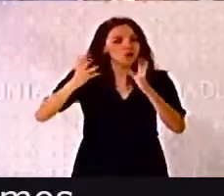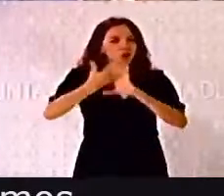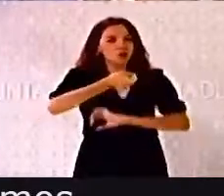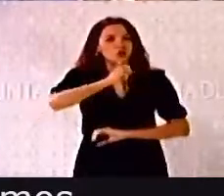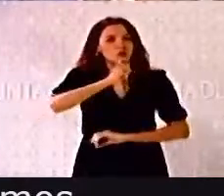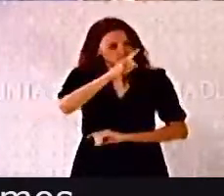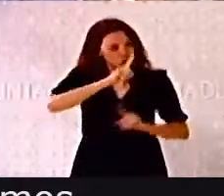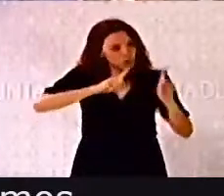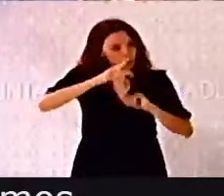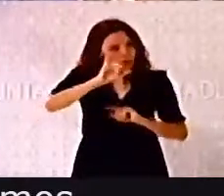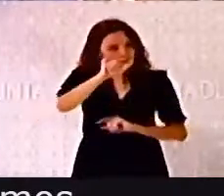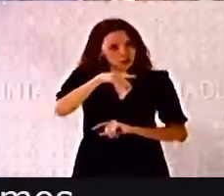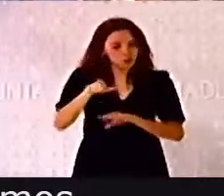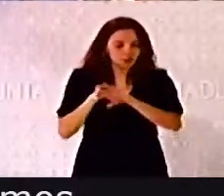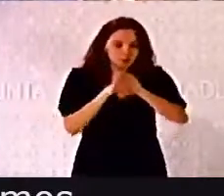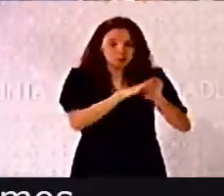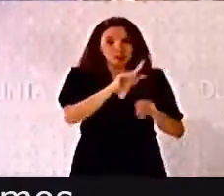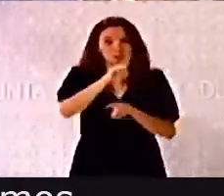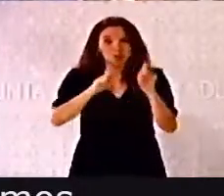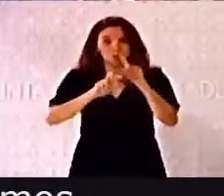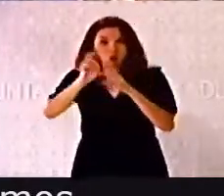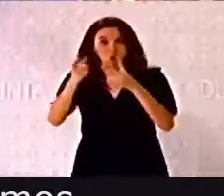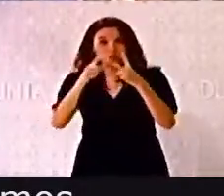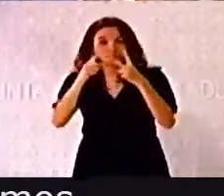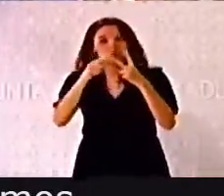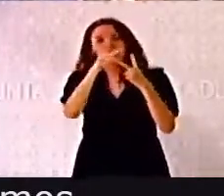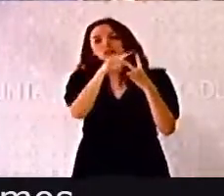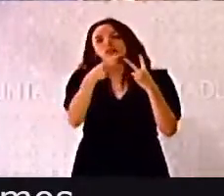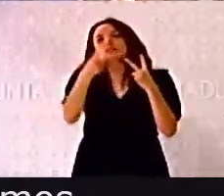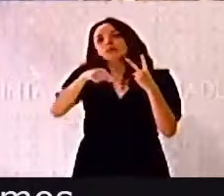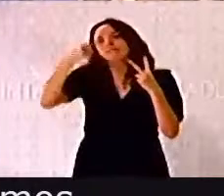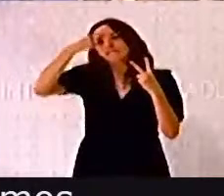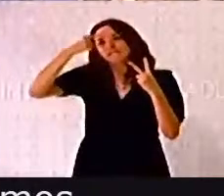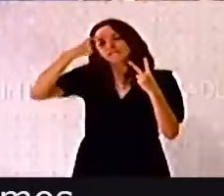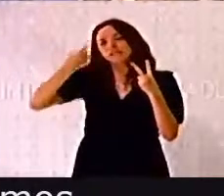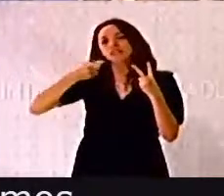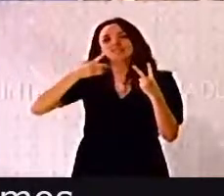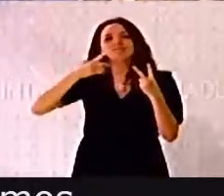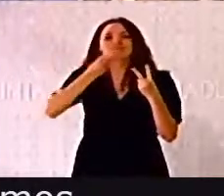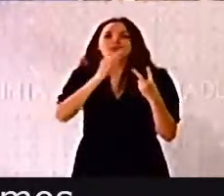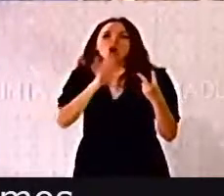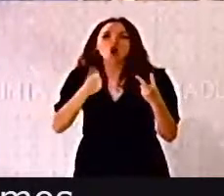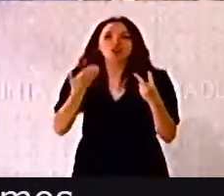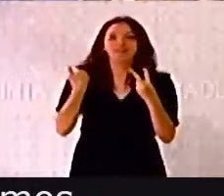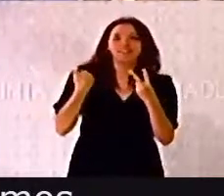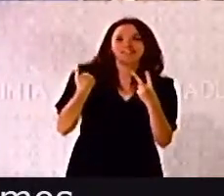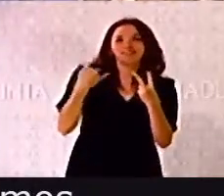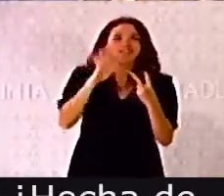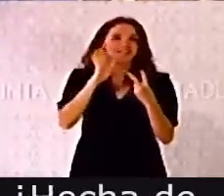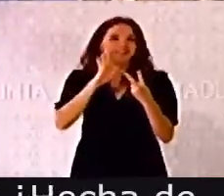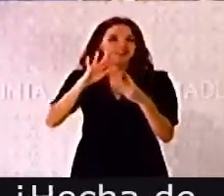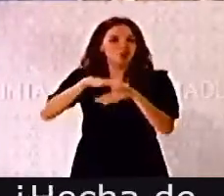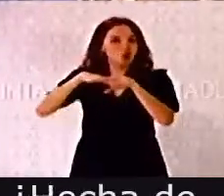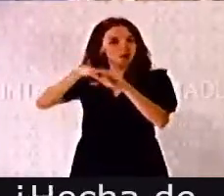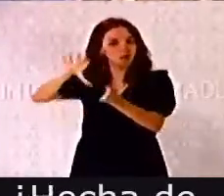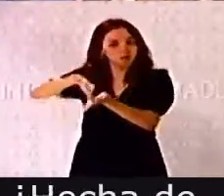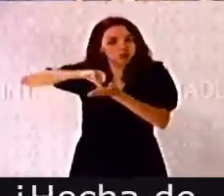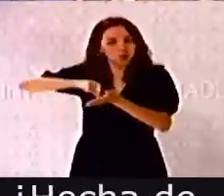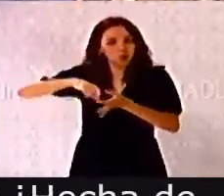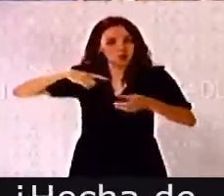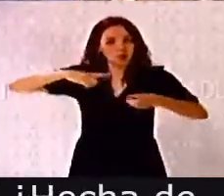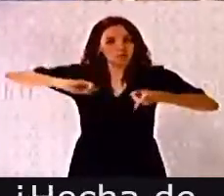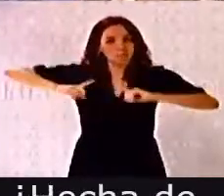Y segundo, y en relación a este tema también, ¿echa de menos ese mando único del Ministerio de Sanidad que existía cuando, digamos